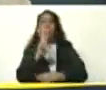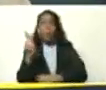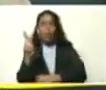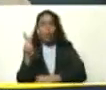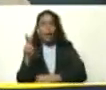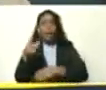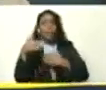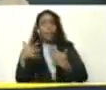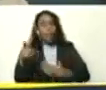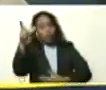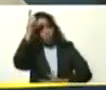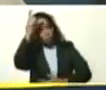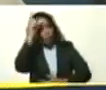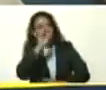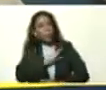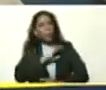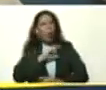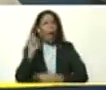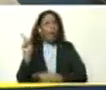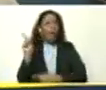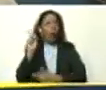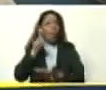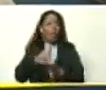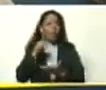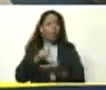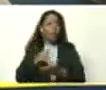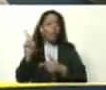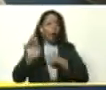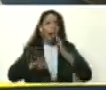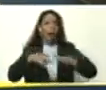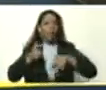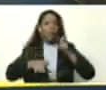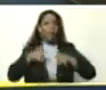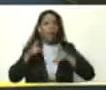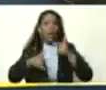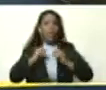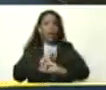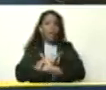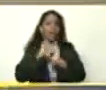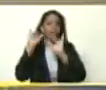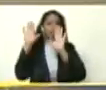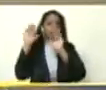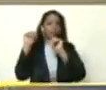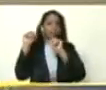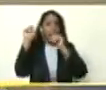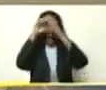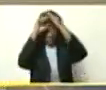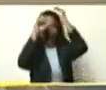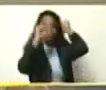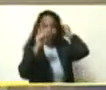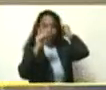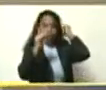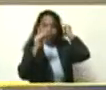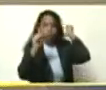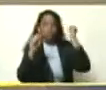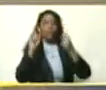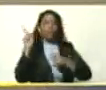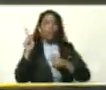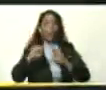de Turquía. Esto como parte de este acto de despedida al embajador extraordinario